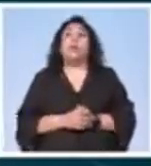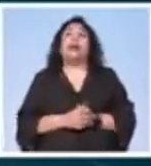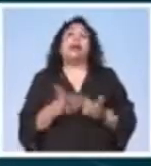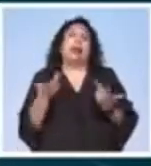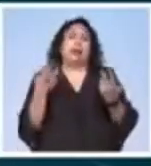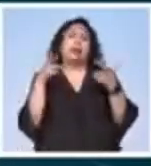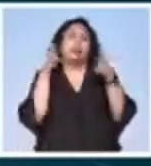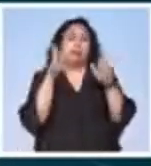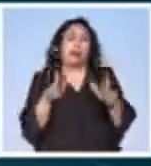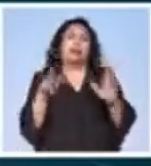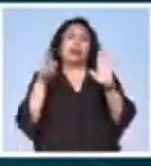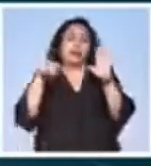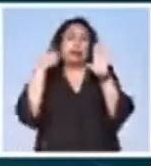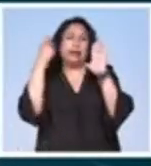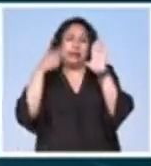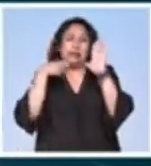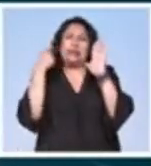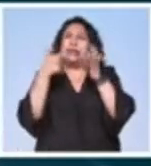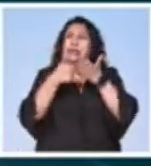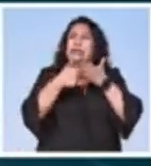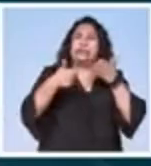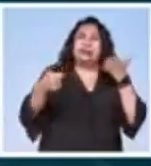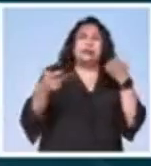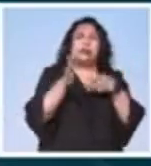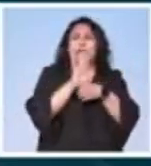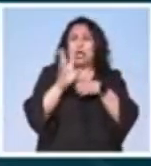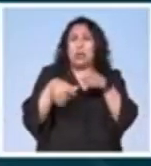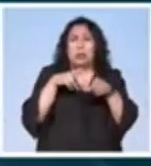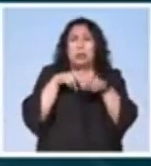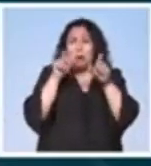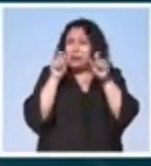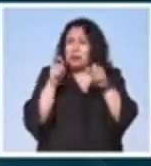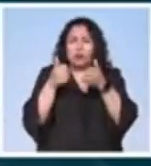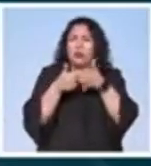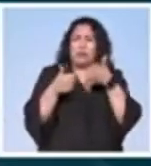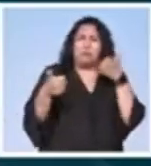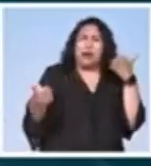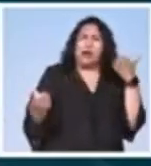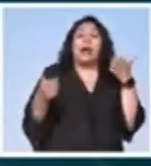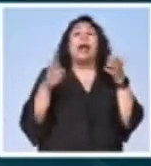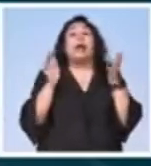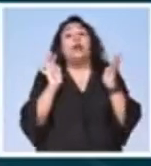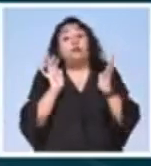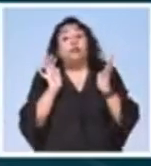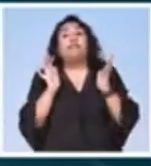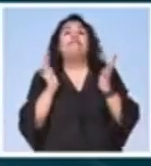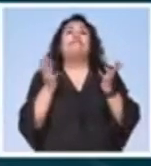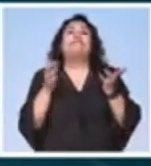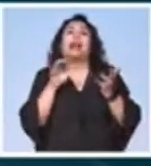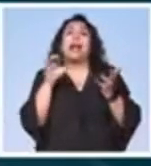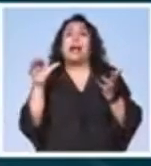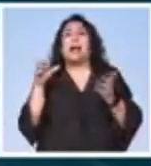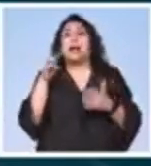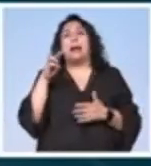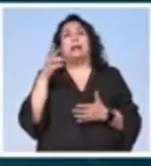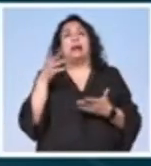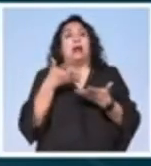Representa, digamos, un cine alejado del cine convencional, alejado del cine comercial, digamos, de las